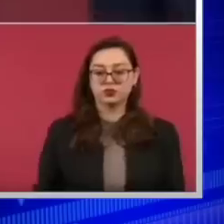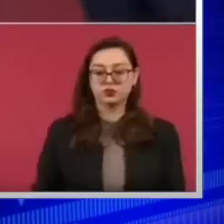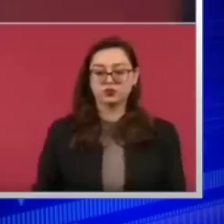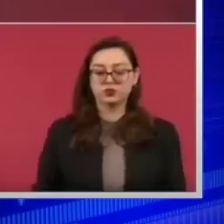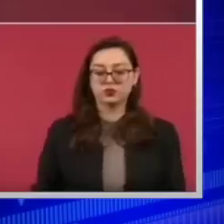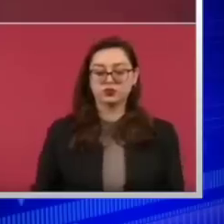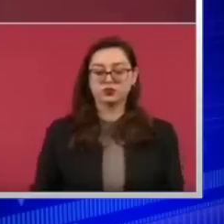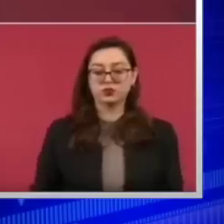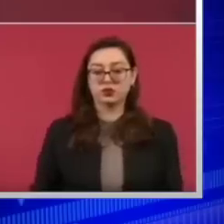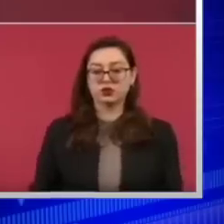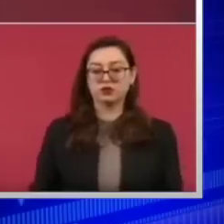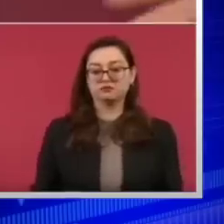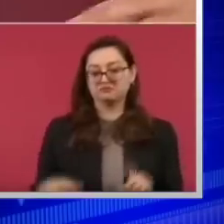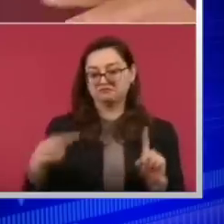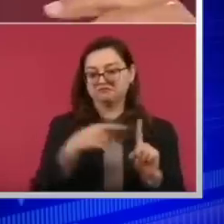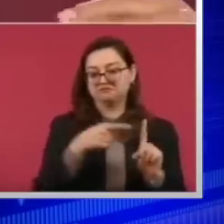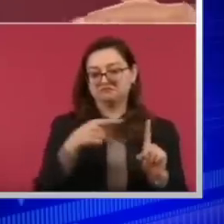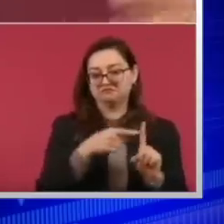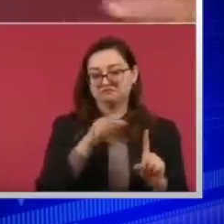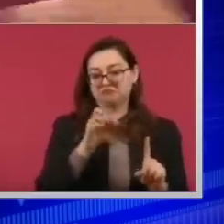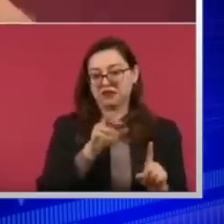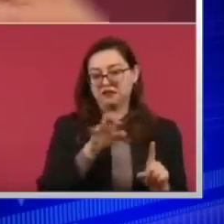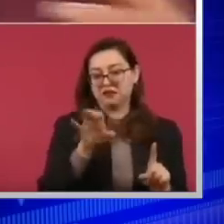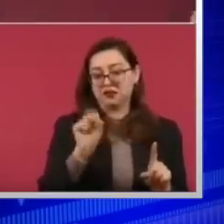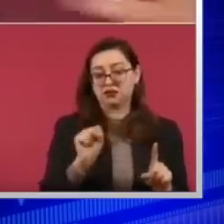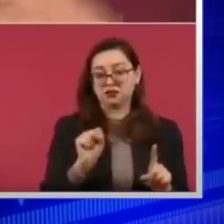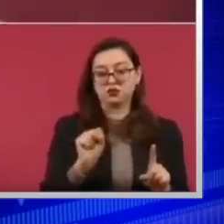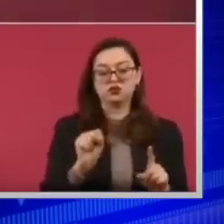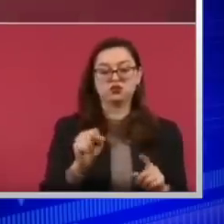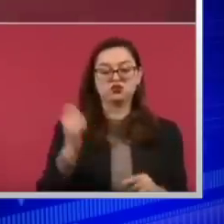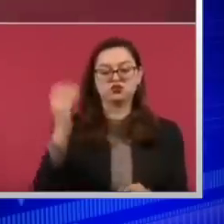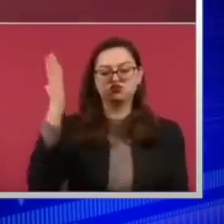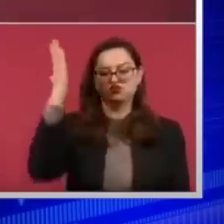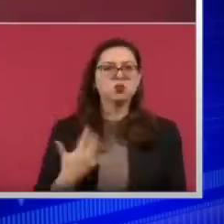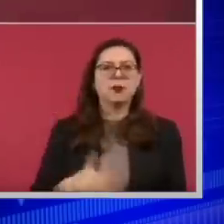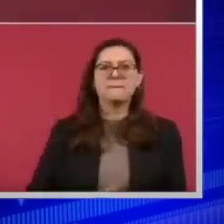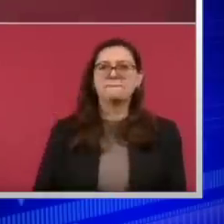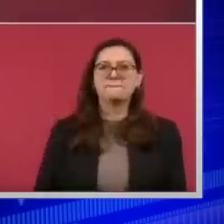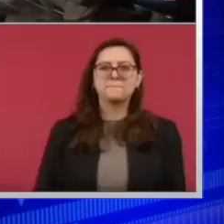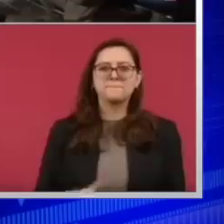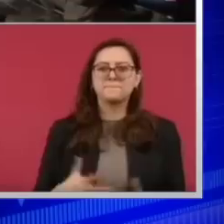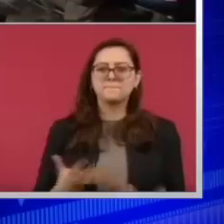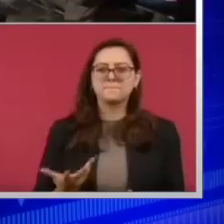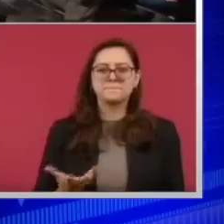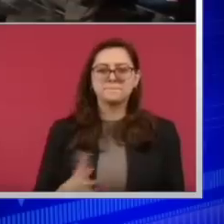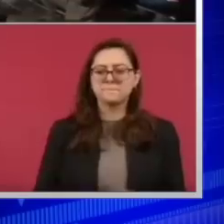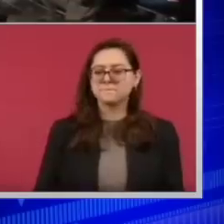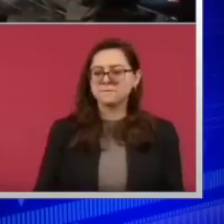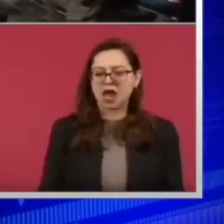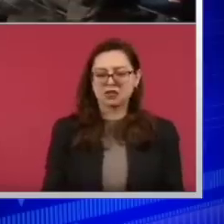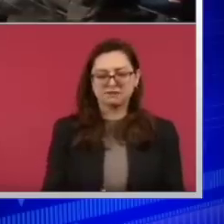y él era el más este duro